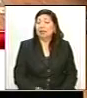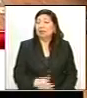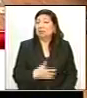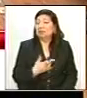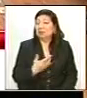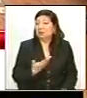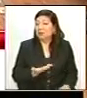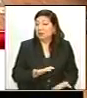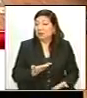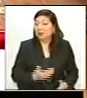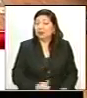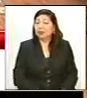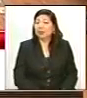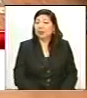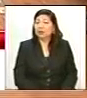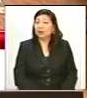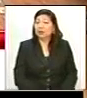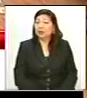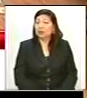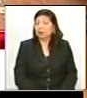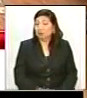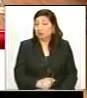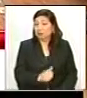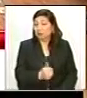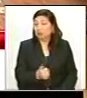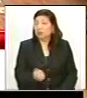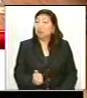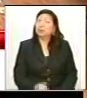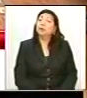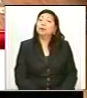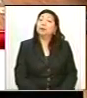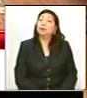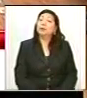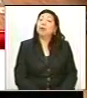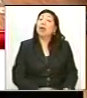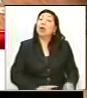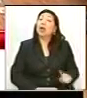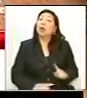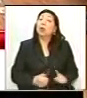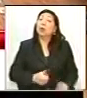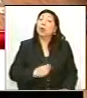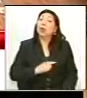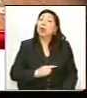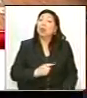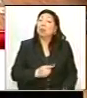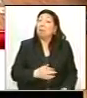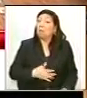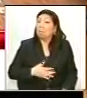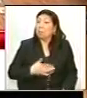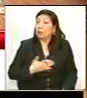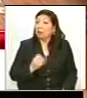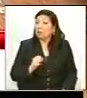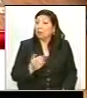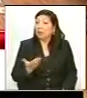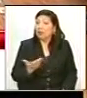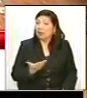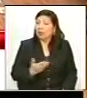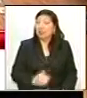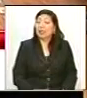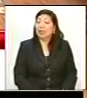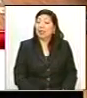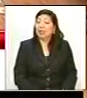tener un control concurrente? Eso por un lado. Y por otro, ¿alguna autoridad le podría pedir a la